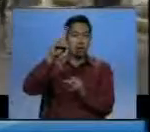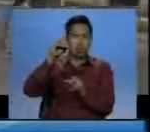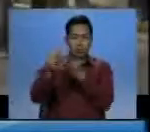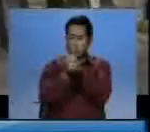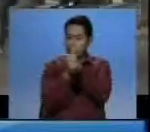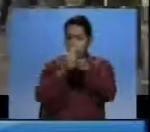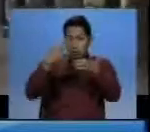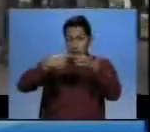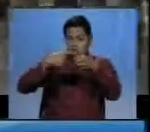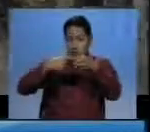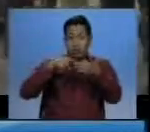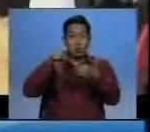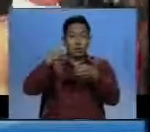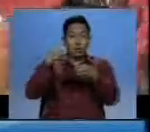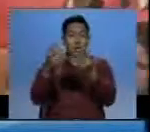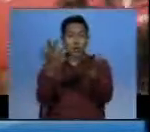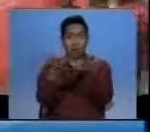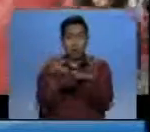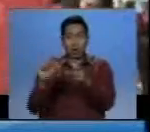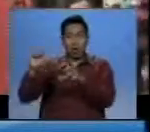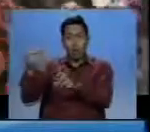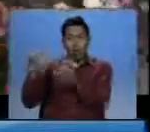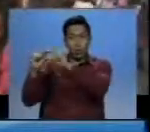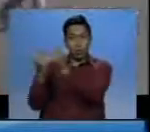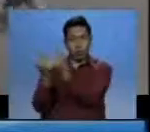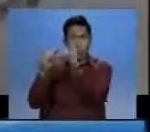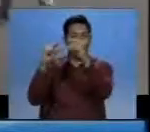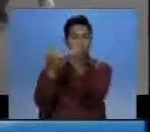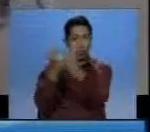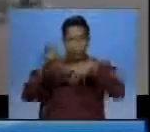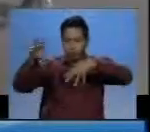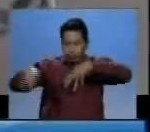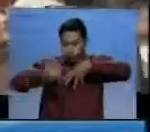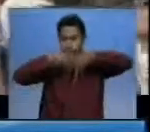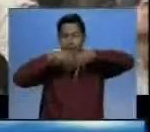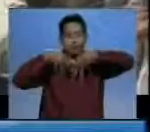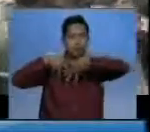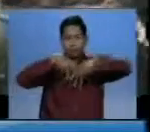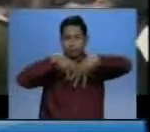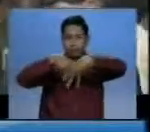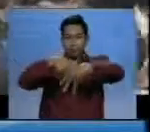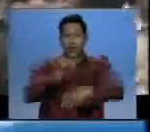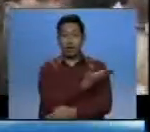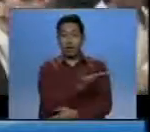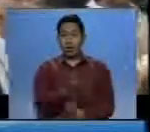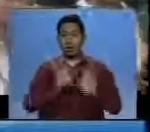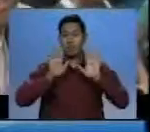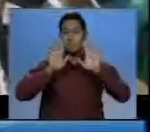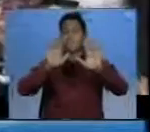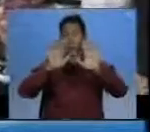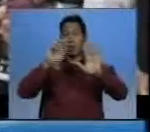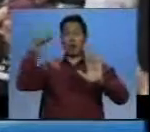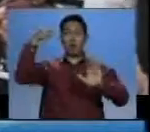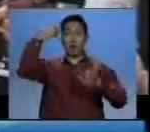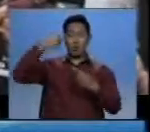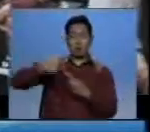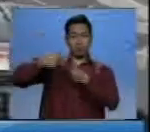reunirán con más grupos sociales y políticos que han optado por la paralización como medida de presión contra el régimen de Rafael